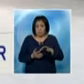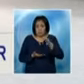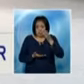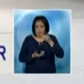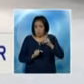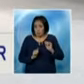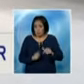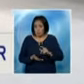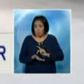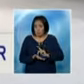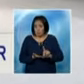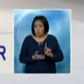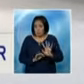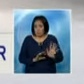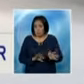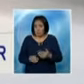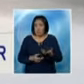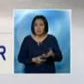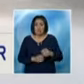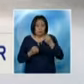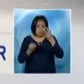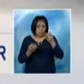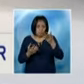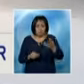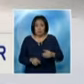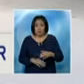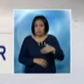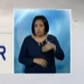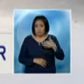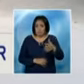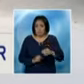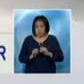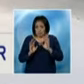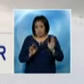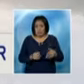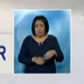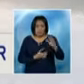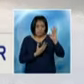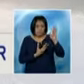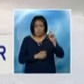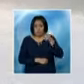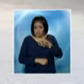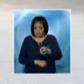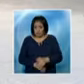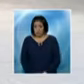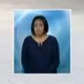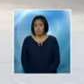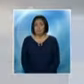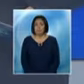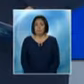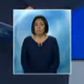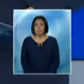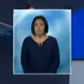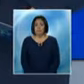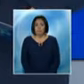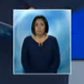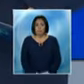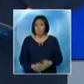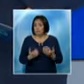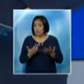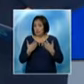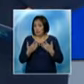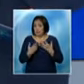de alta pureza. Continuaremos informando en el transcurso del día. En Piura, esto está pasando.